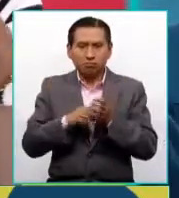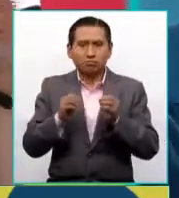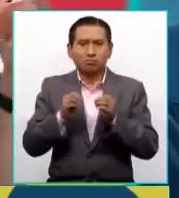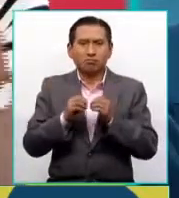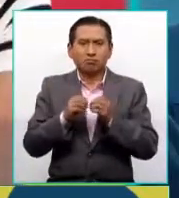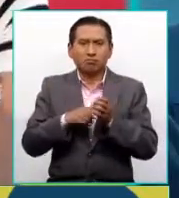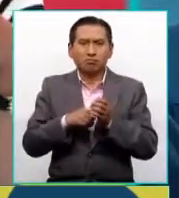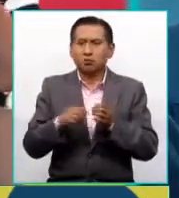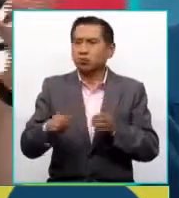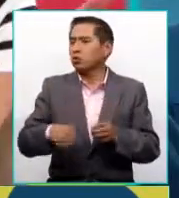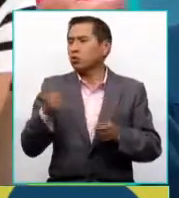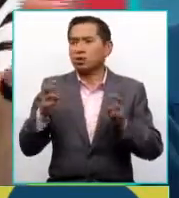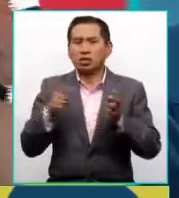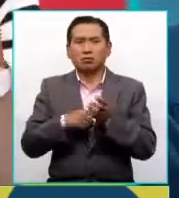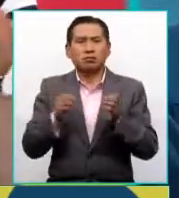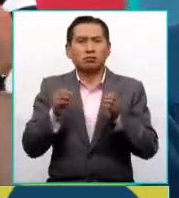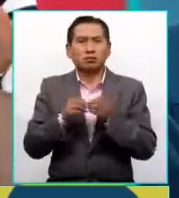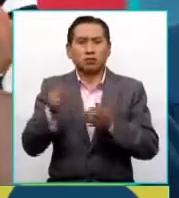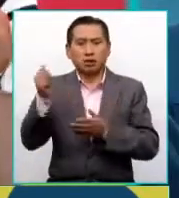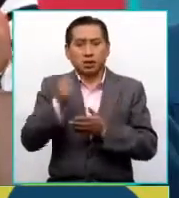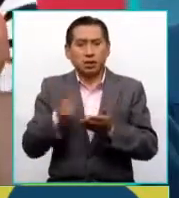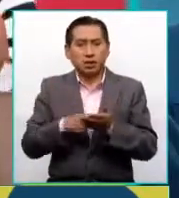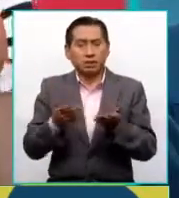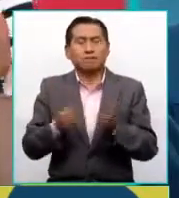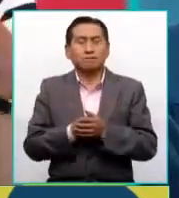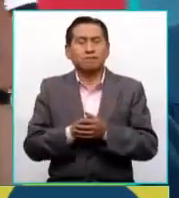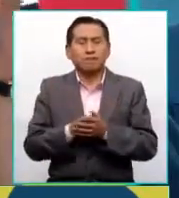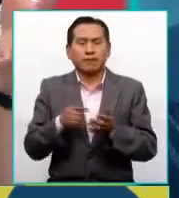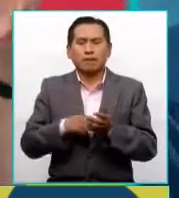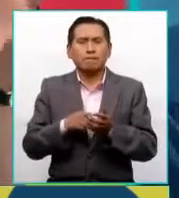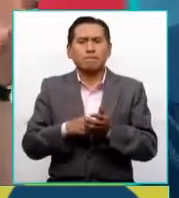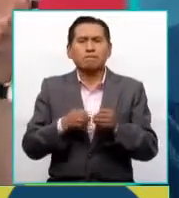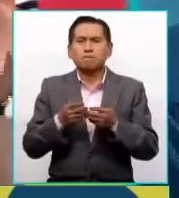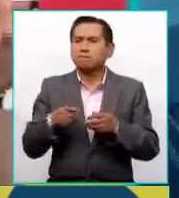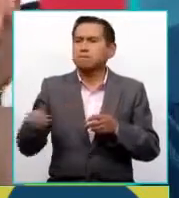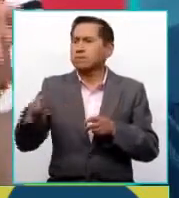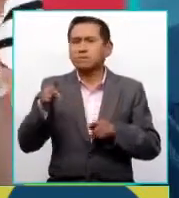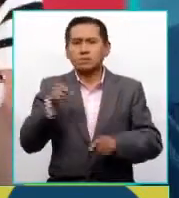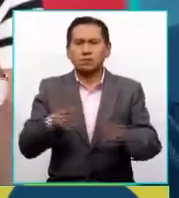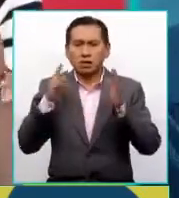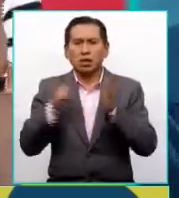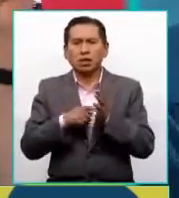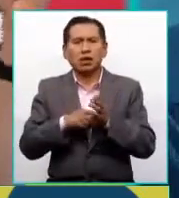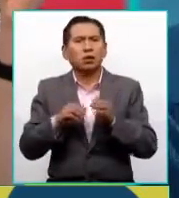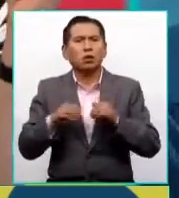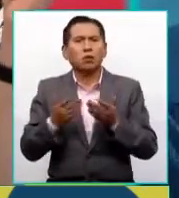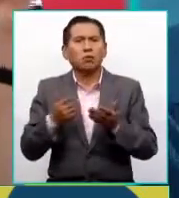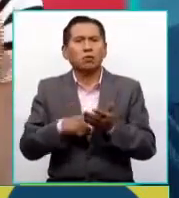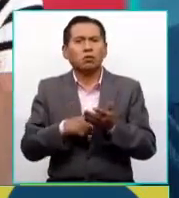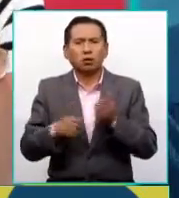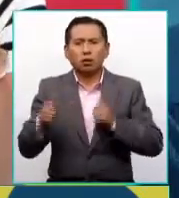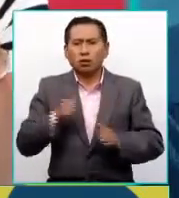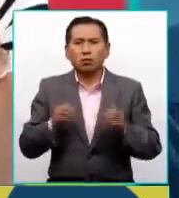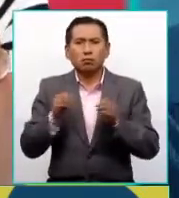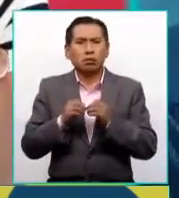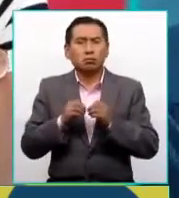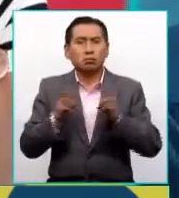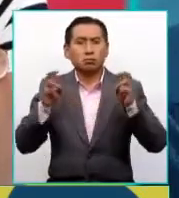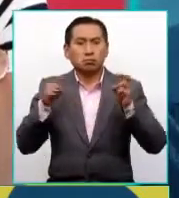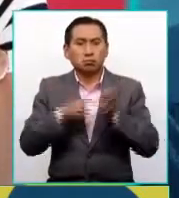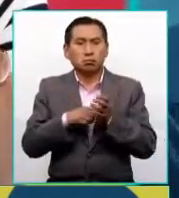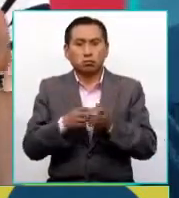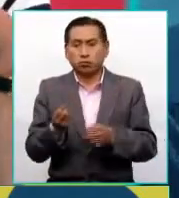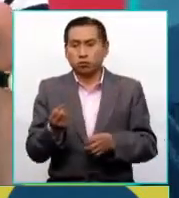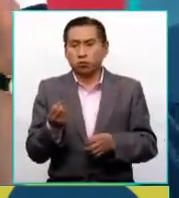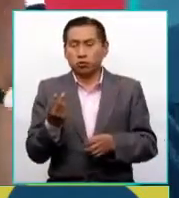con otras instancias, no solo artísticas. En esa medida, ¿cómo el público se va a enfrentar a esta puesta en escena, entre comillas, este